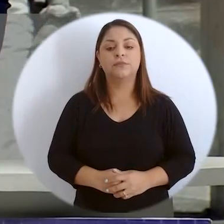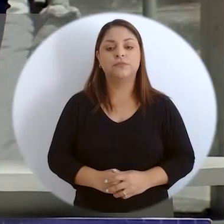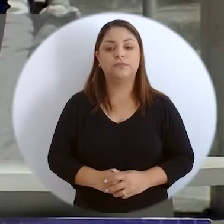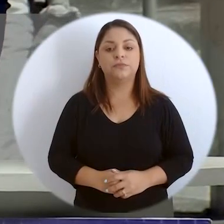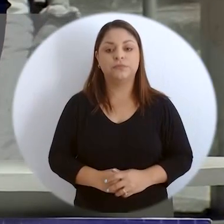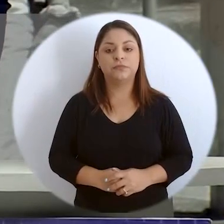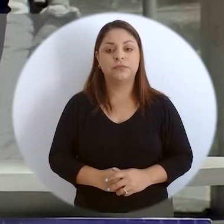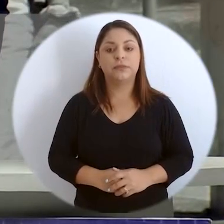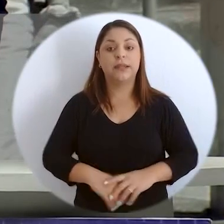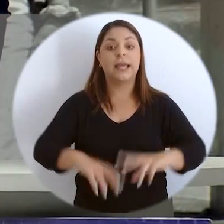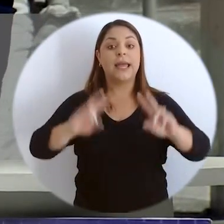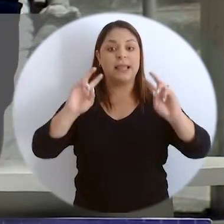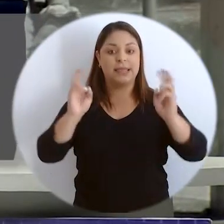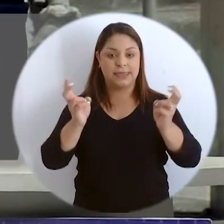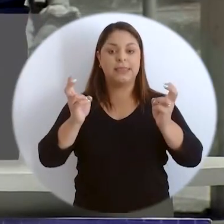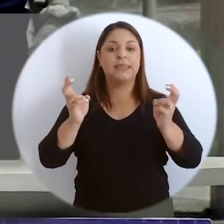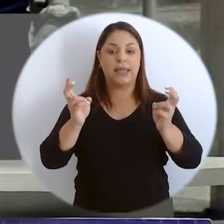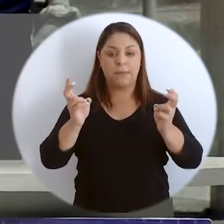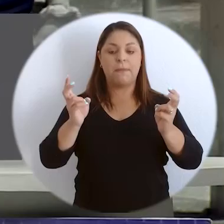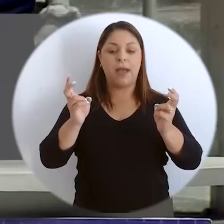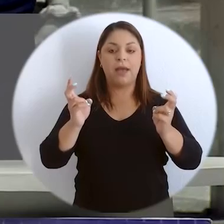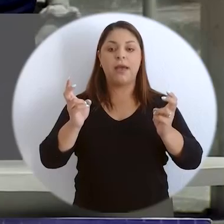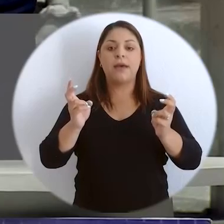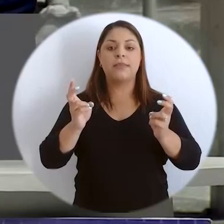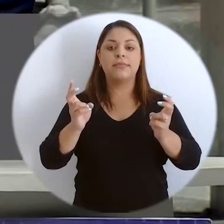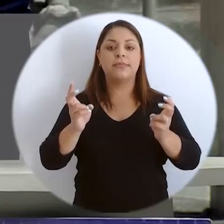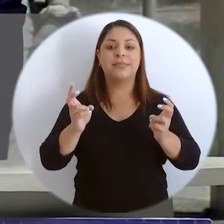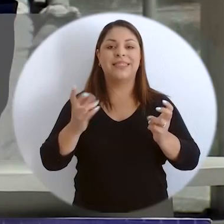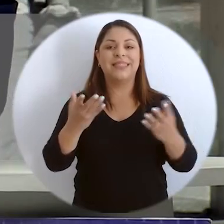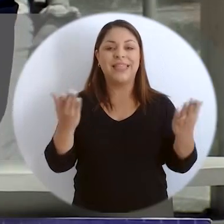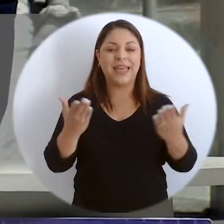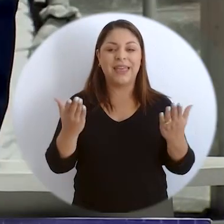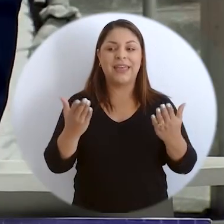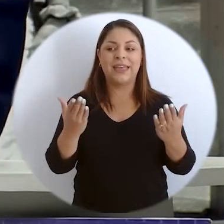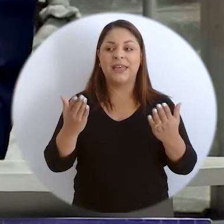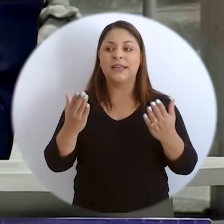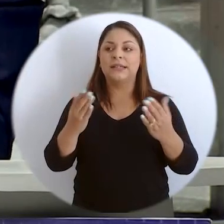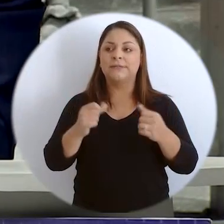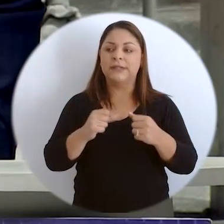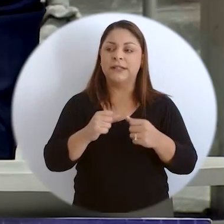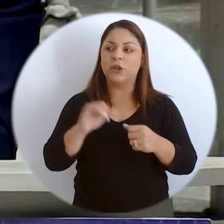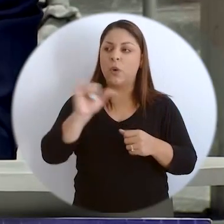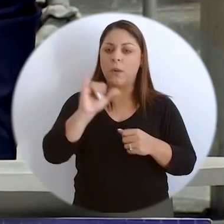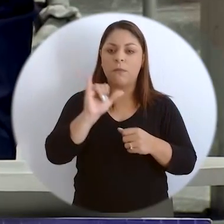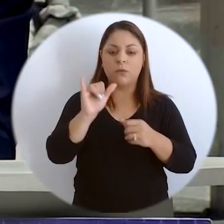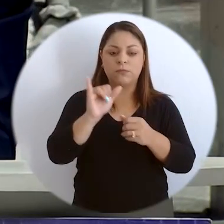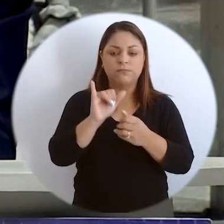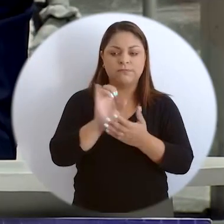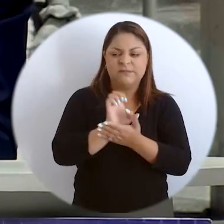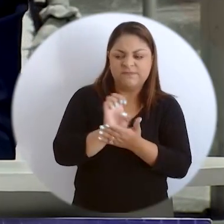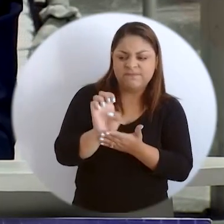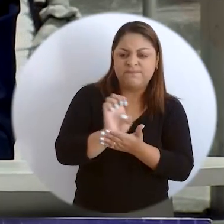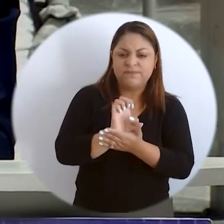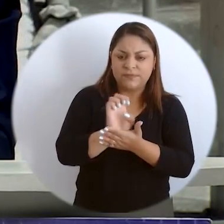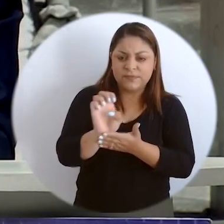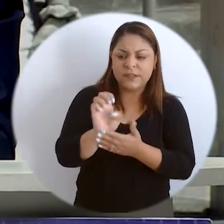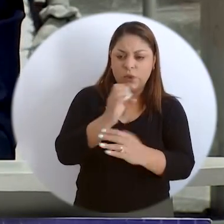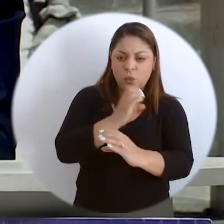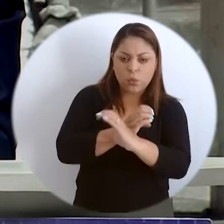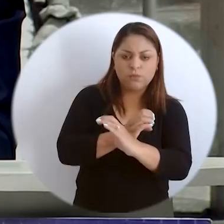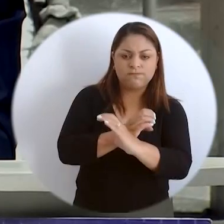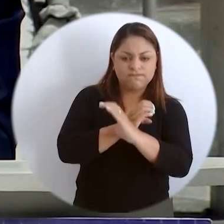el tema propiamente de la contención e inclusive prevención de la contención. Y sin